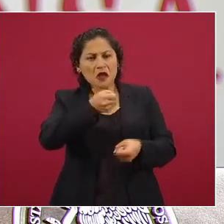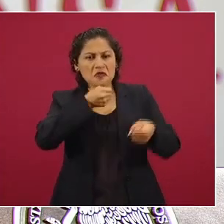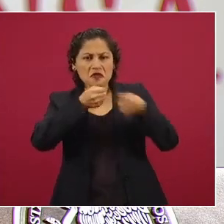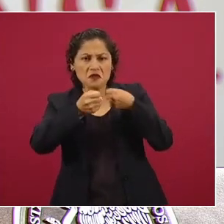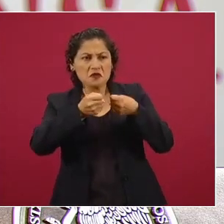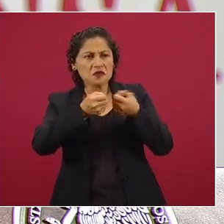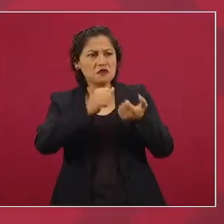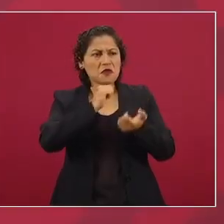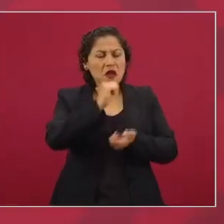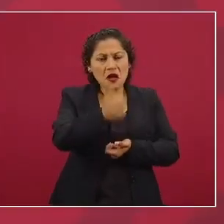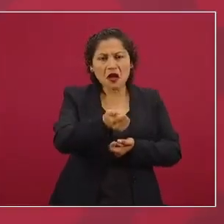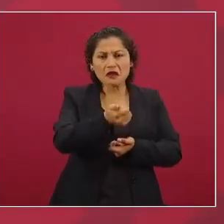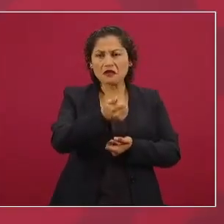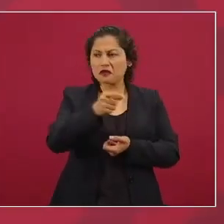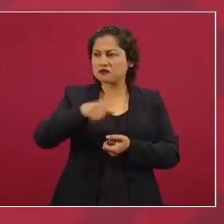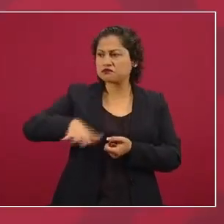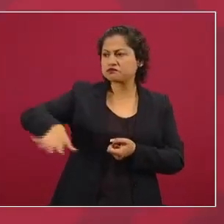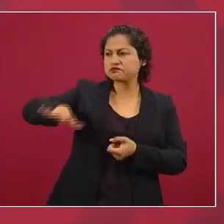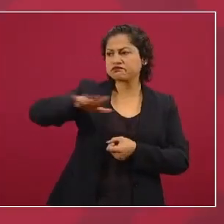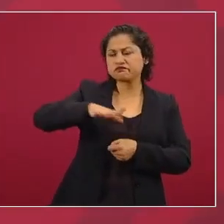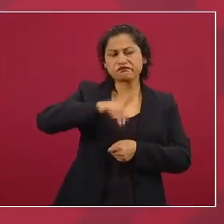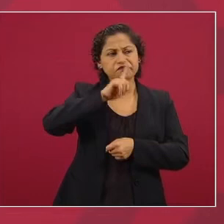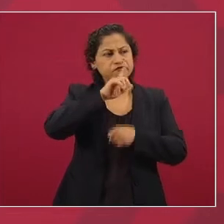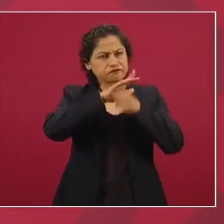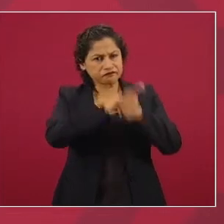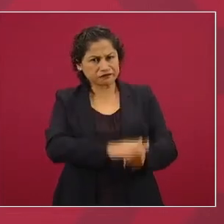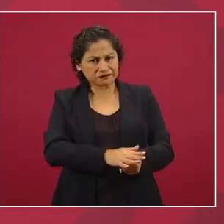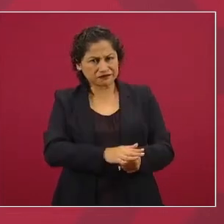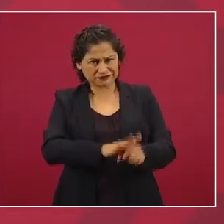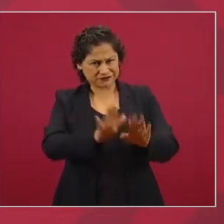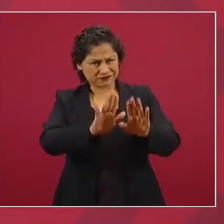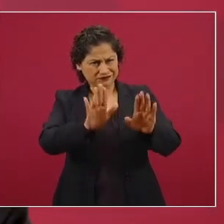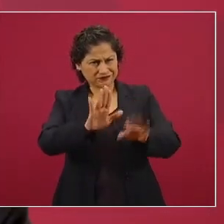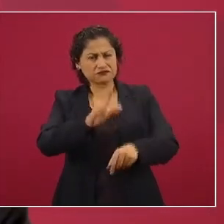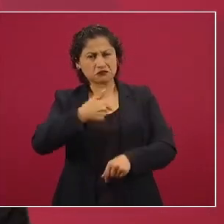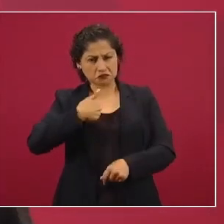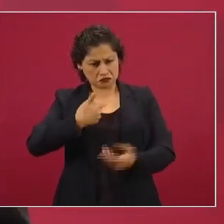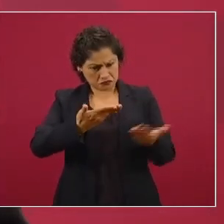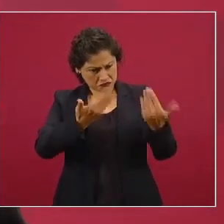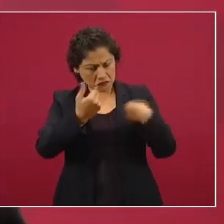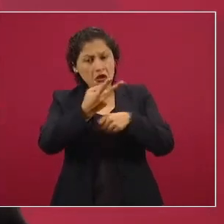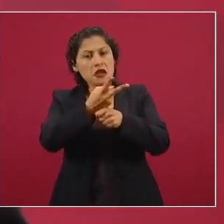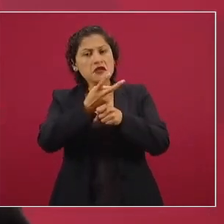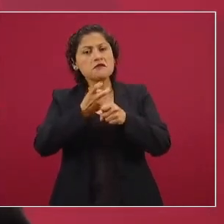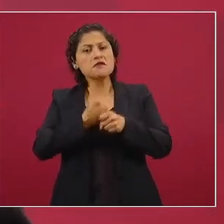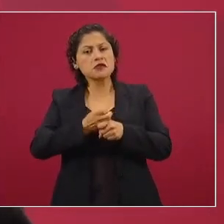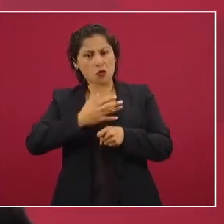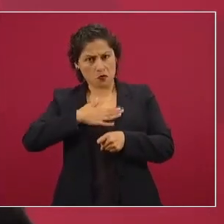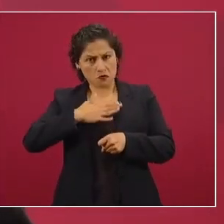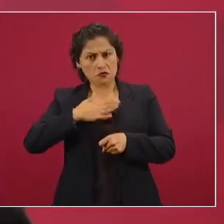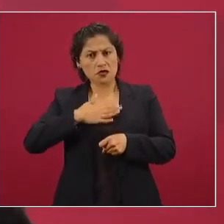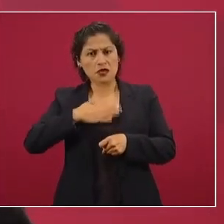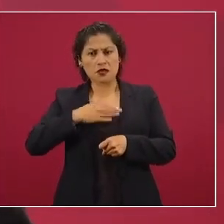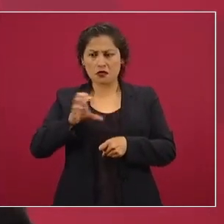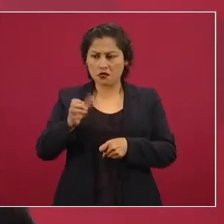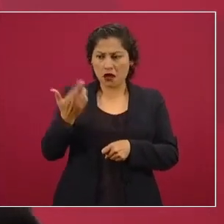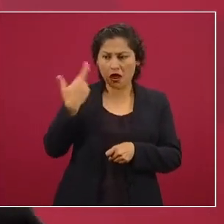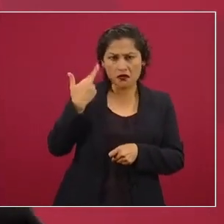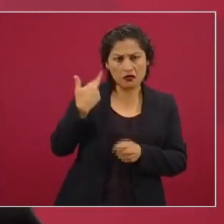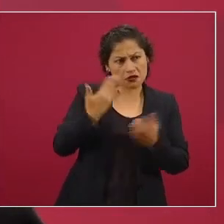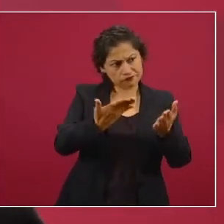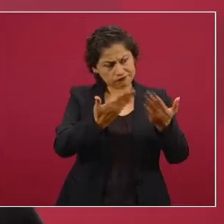Yo le invito a mi programa de radio